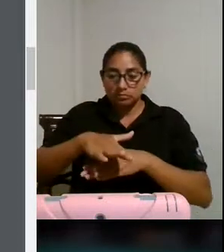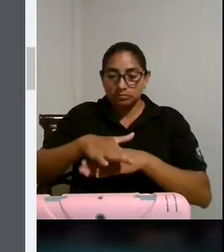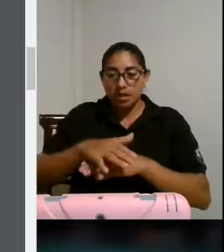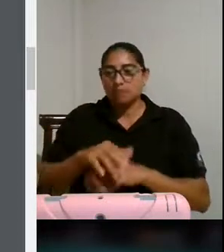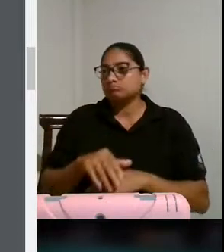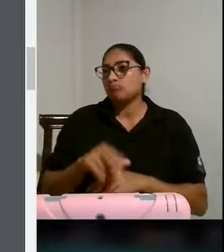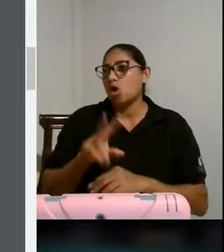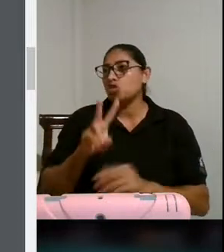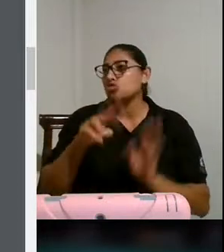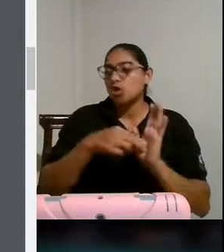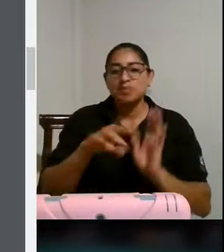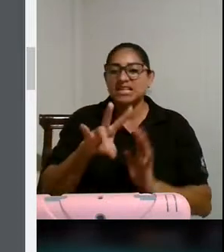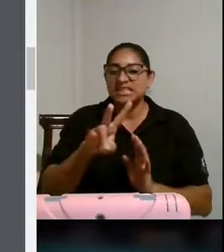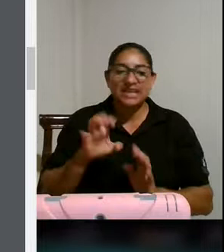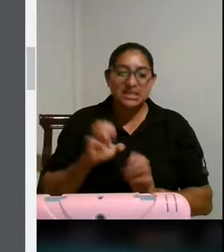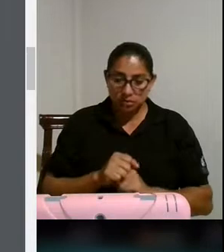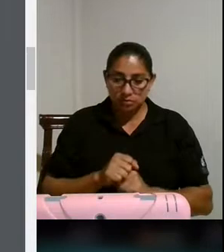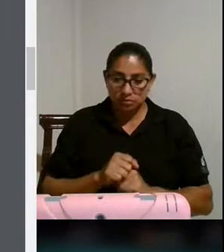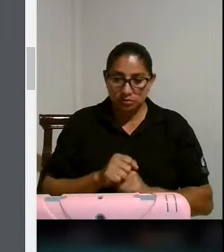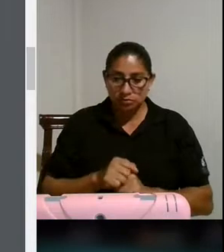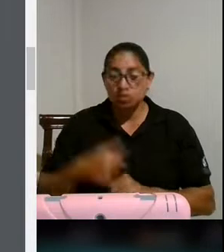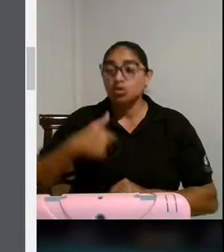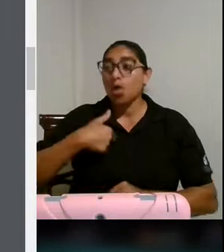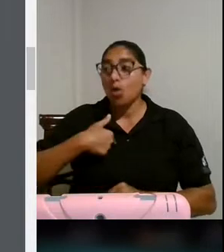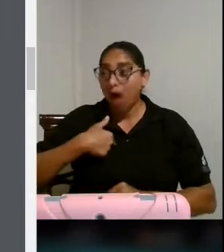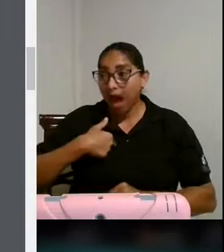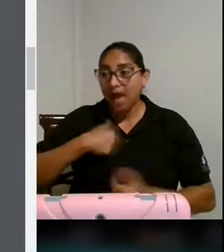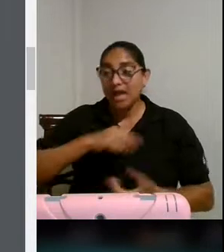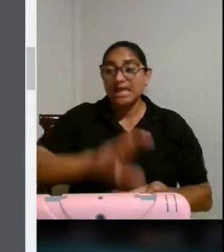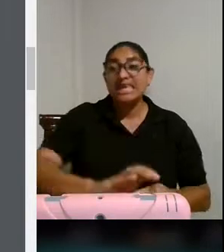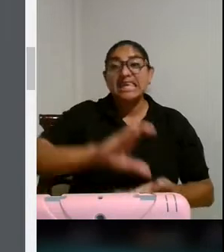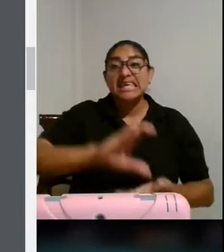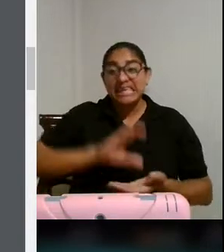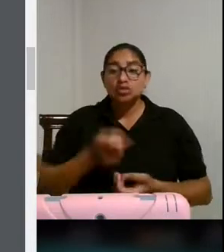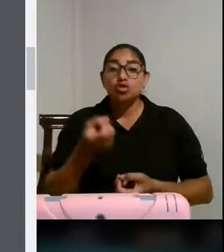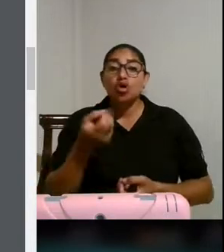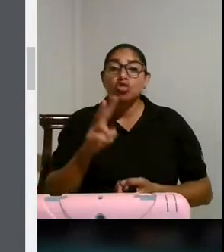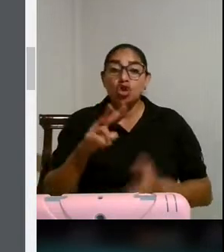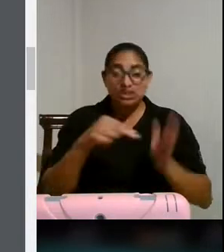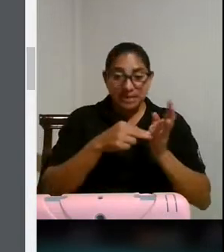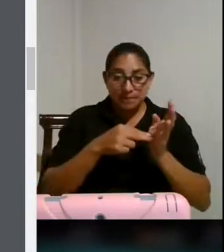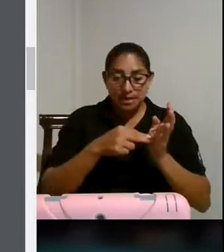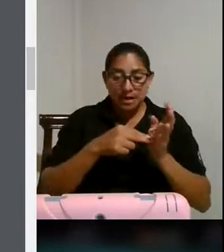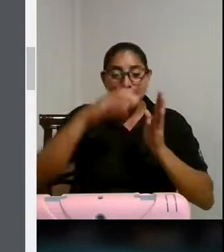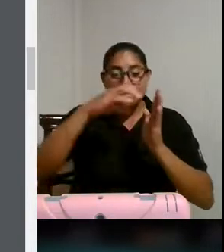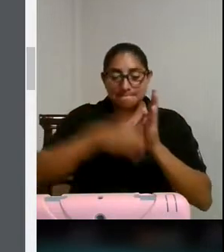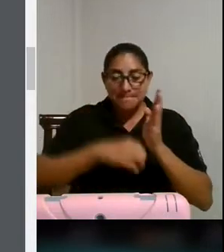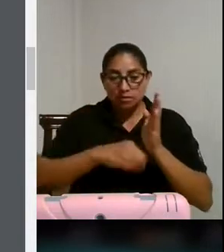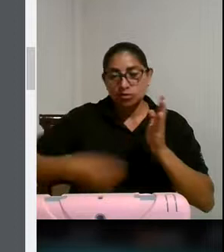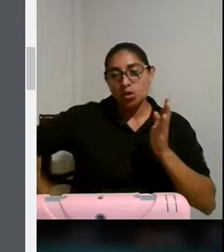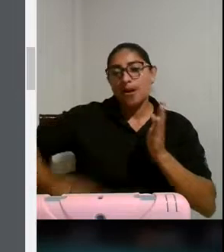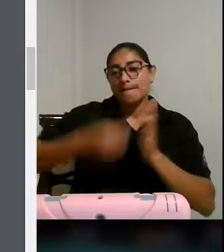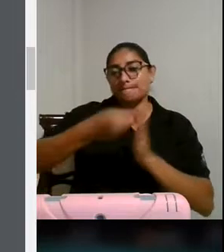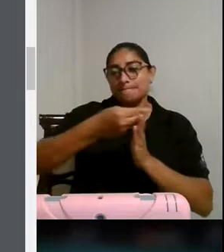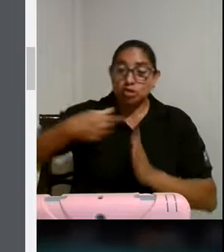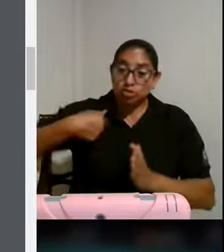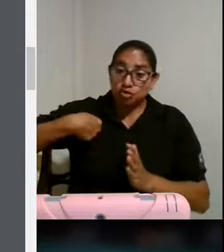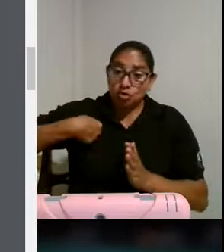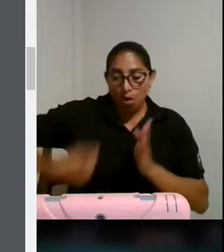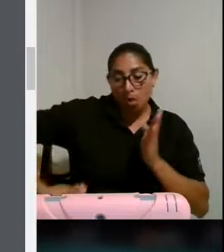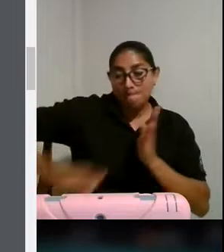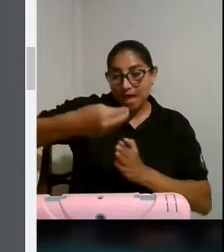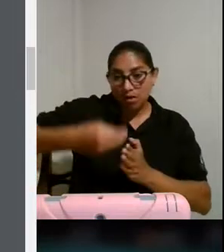va a cambiar los signos, ¿recuerdan? Quedaría menos 3,000 menos 6x. Y